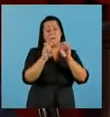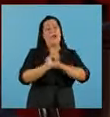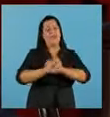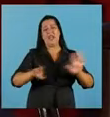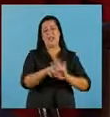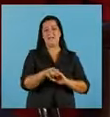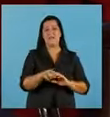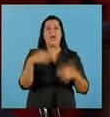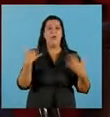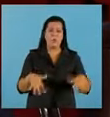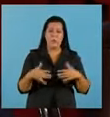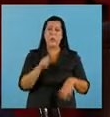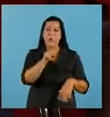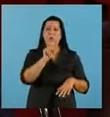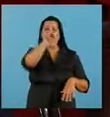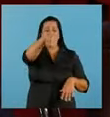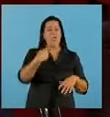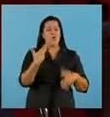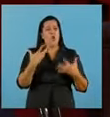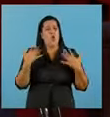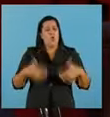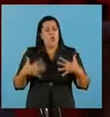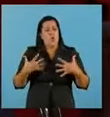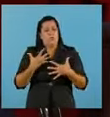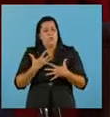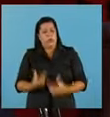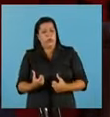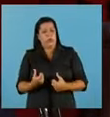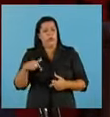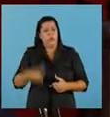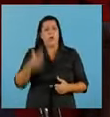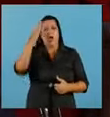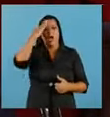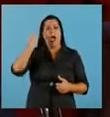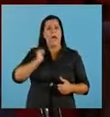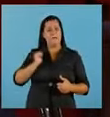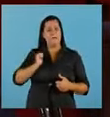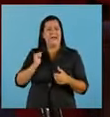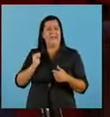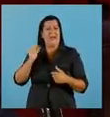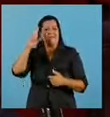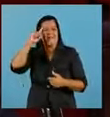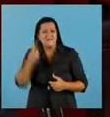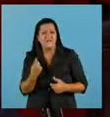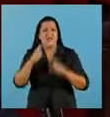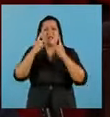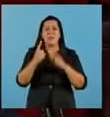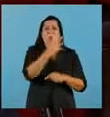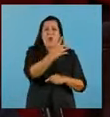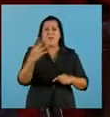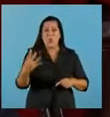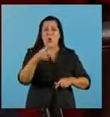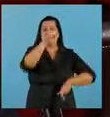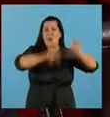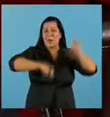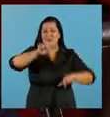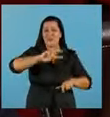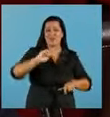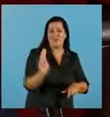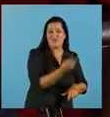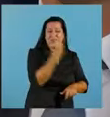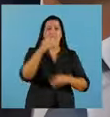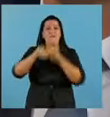no solo ha generado un fuerte impacto al interior de la Armada Argentina y en los 44 familias que sufrieron las pérdidas